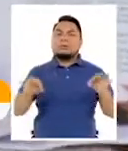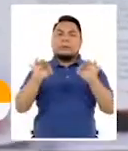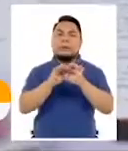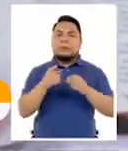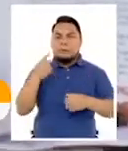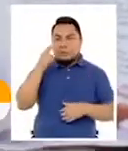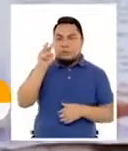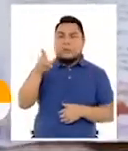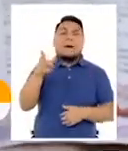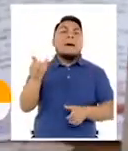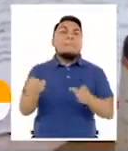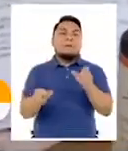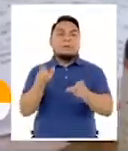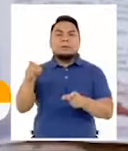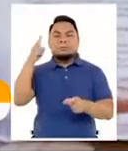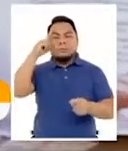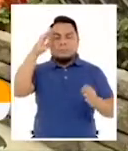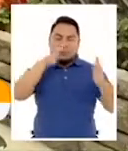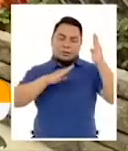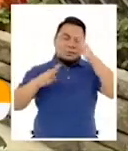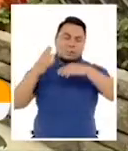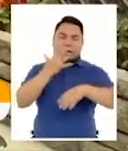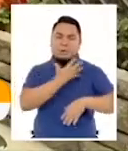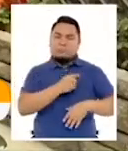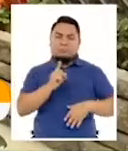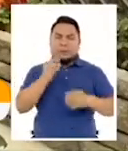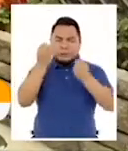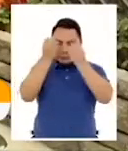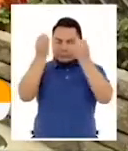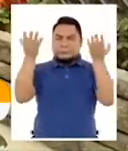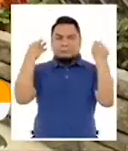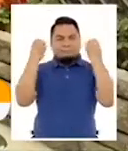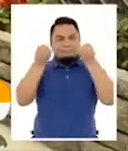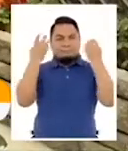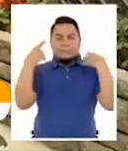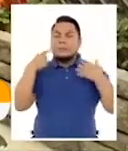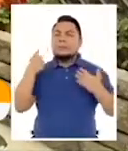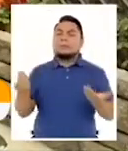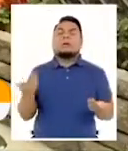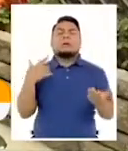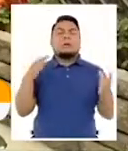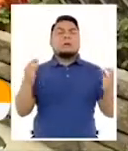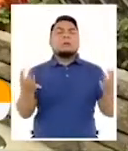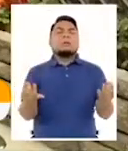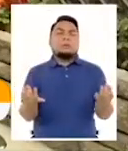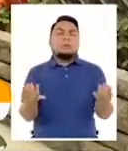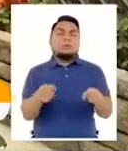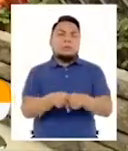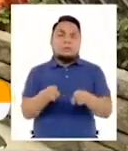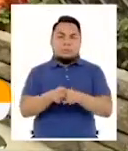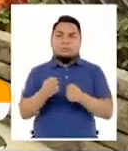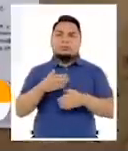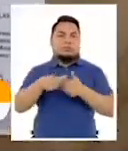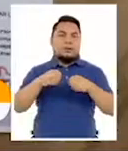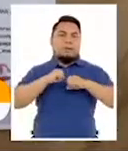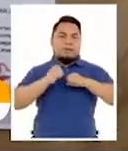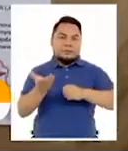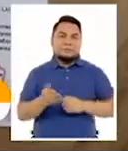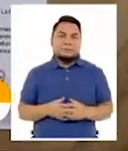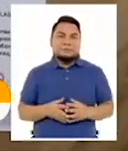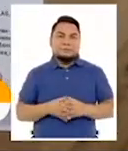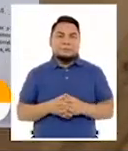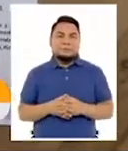el paciente elimine el estrés y hacemos esto a través de terapias de yoga y terapias de flores de Bach.